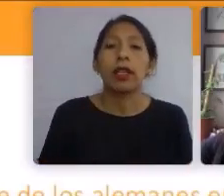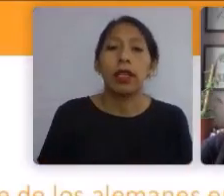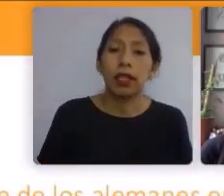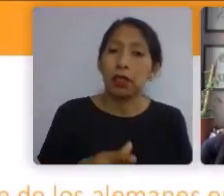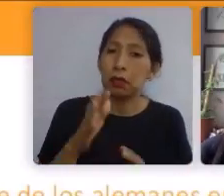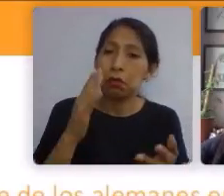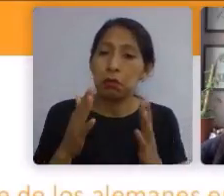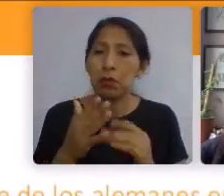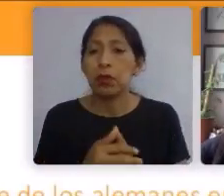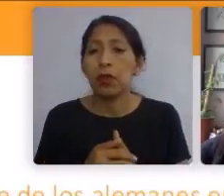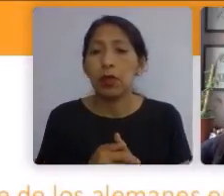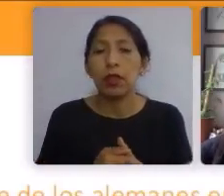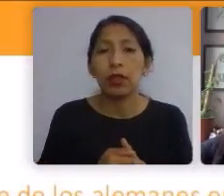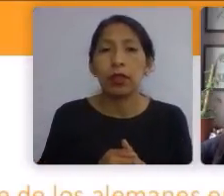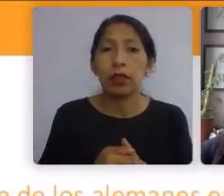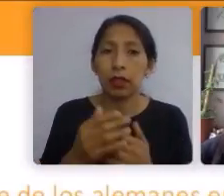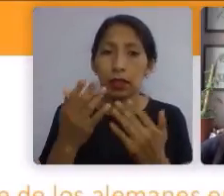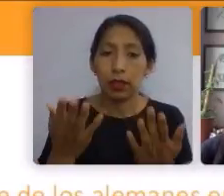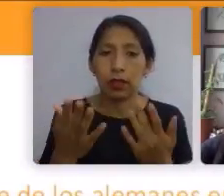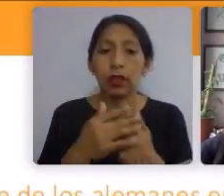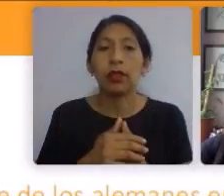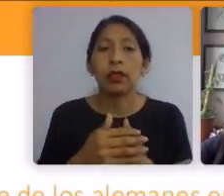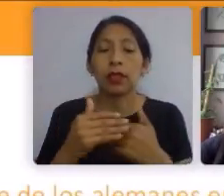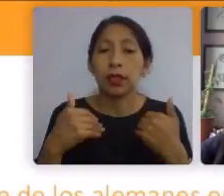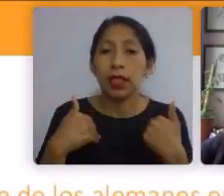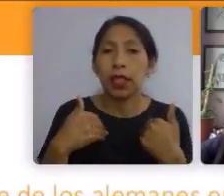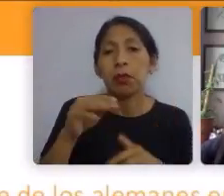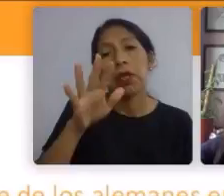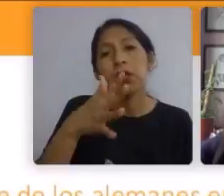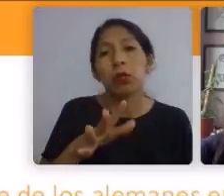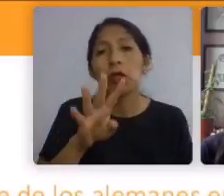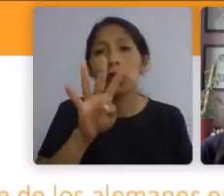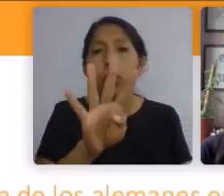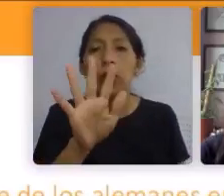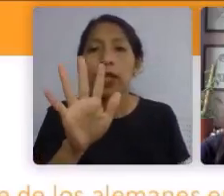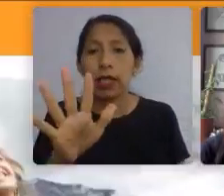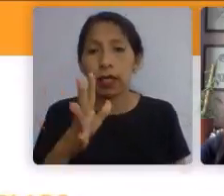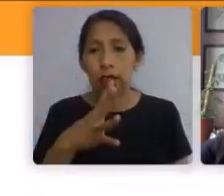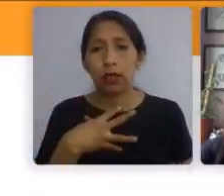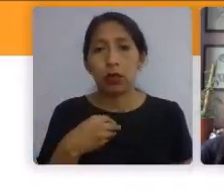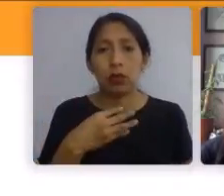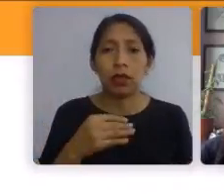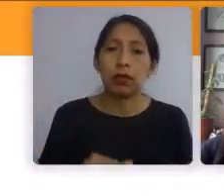proporción, bueno, una edad promedio de 45 años.